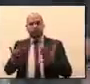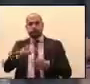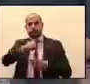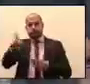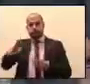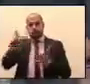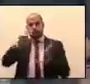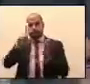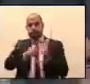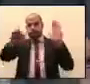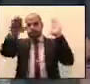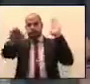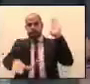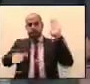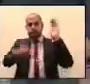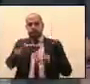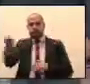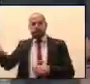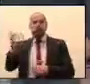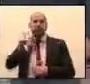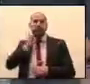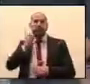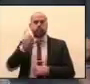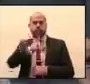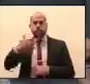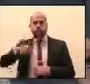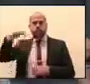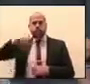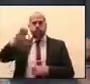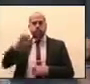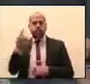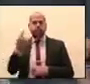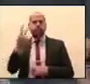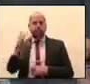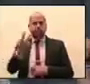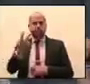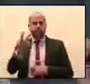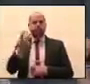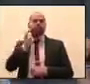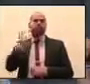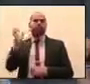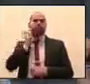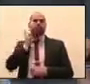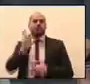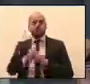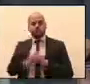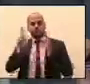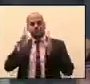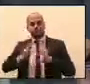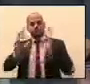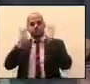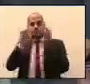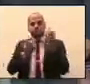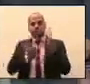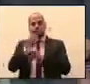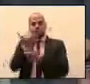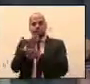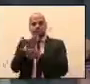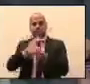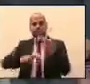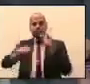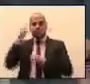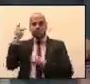a las y los diputados integrantes de esta 62ª legislatura del Honorable Congreso del Estado Libre y Soberano